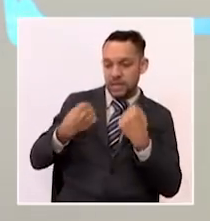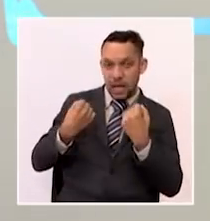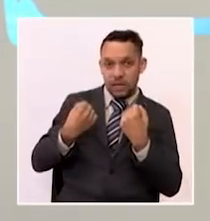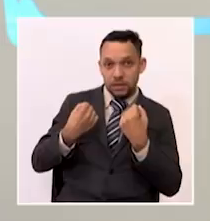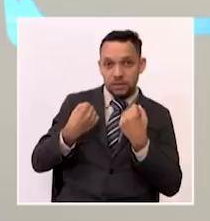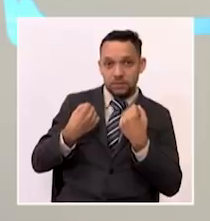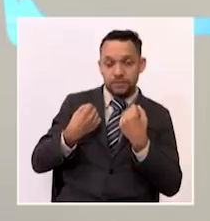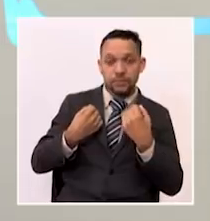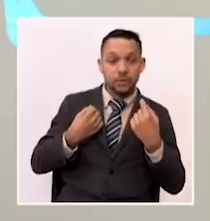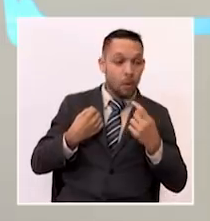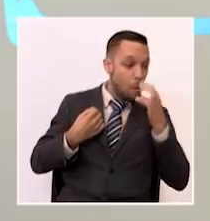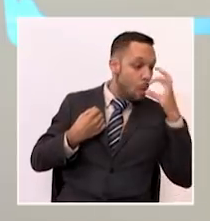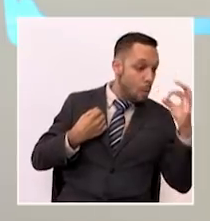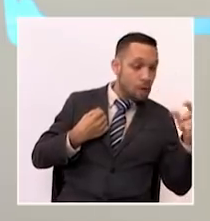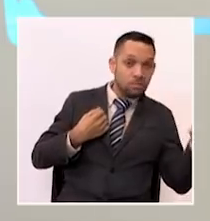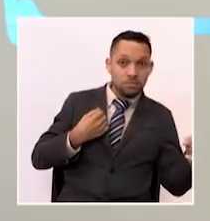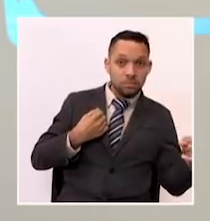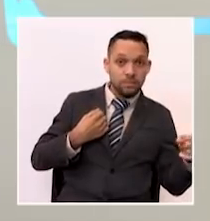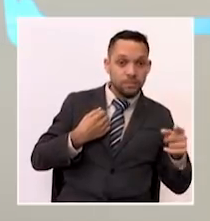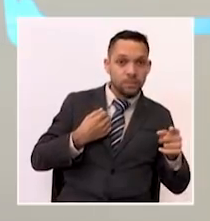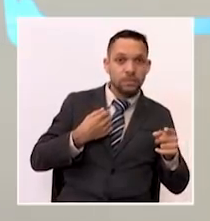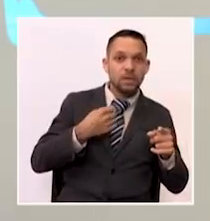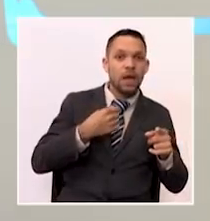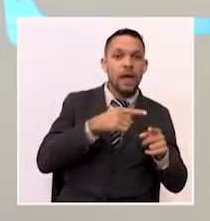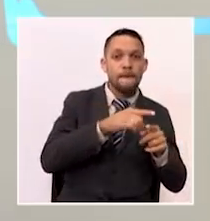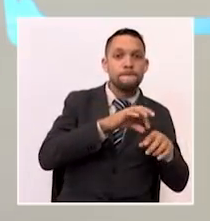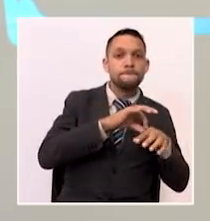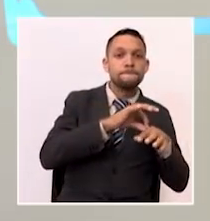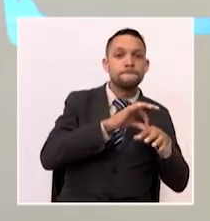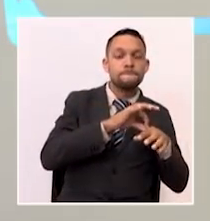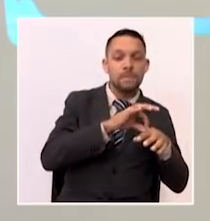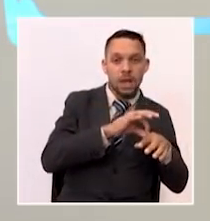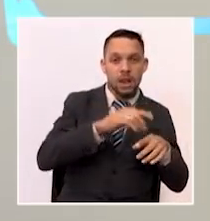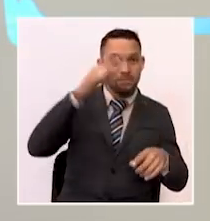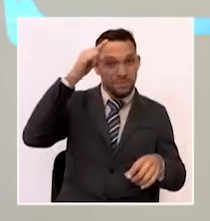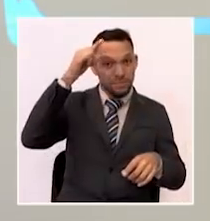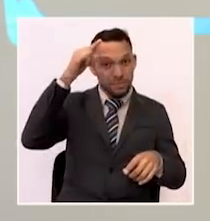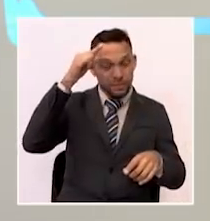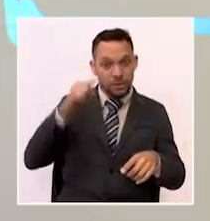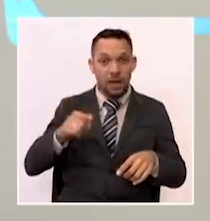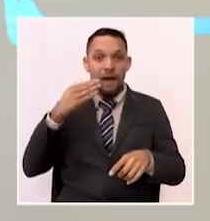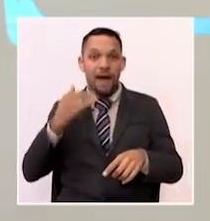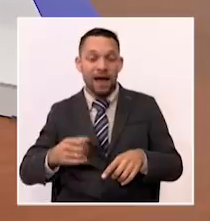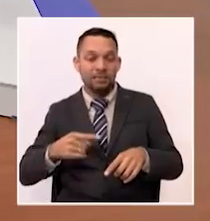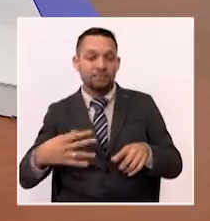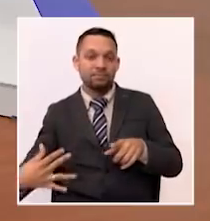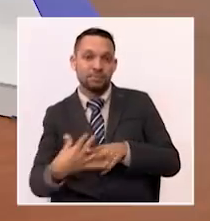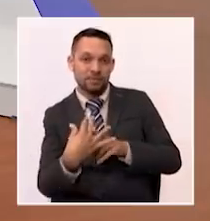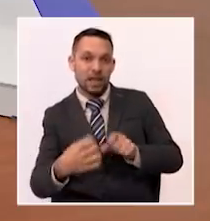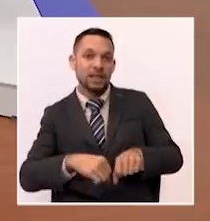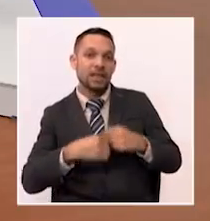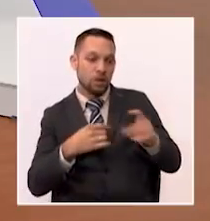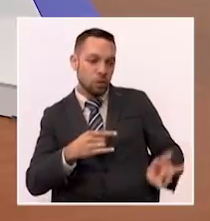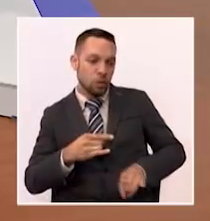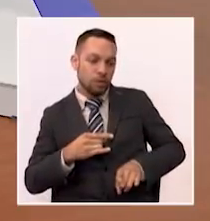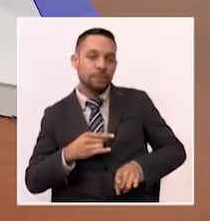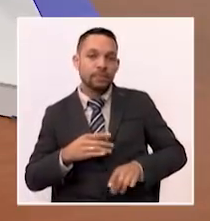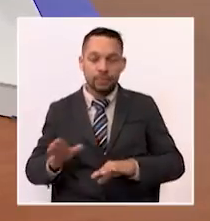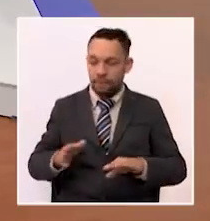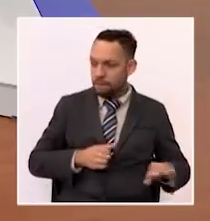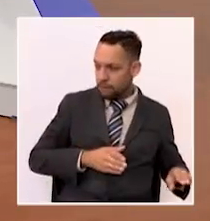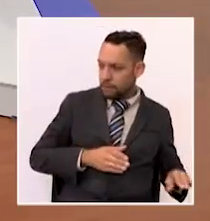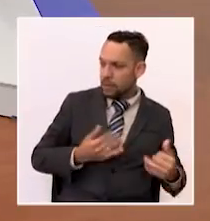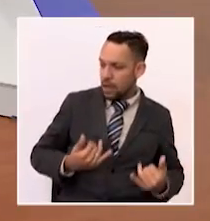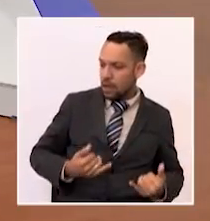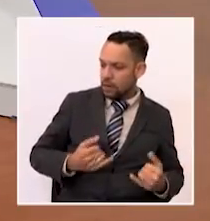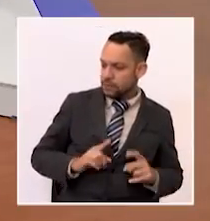una infección, porque su pene es lleno de piel, para la mujer puede representar una infección vaginal severa. Ay, yo recuerdo que cuando revisábamos este